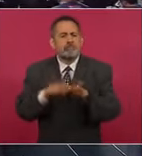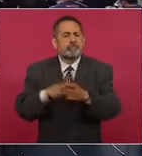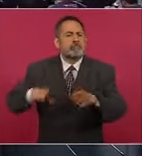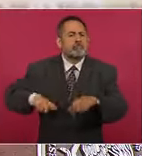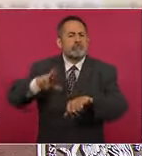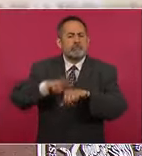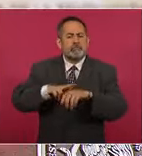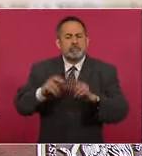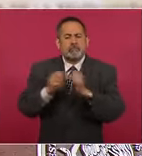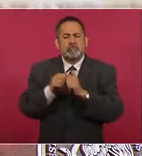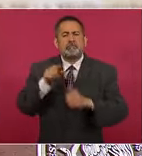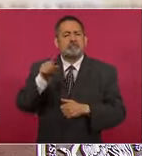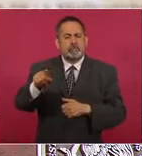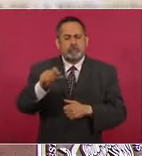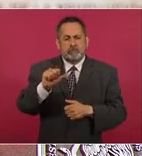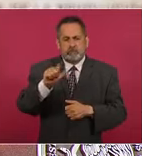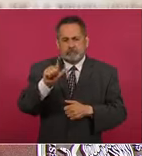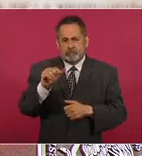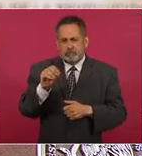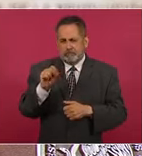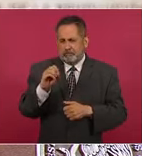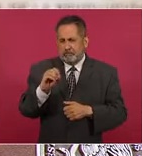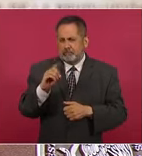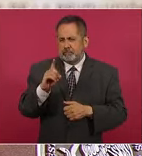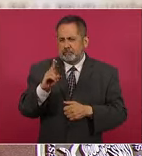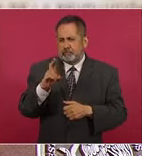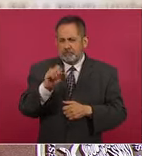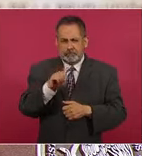gobernador Alfonso Durazo. Tienen un